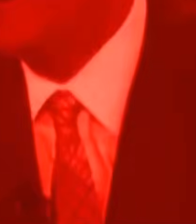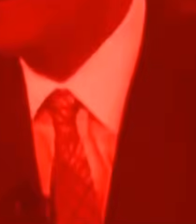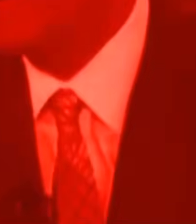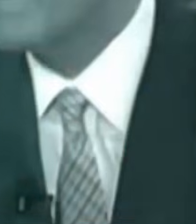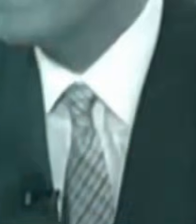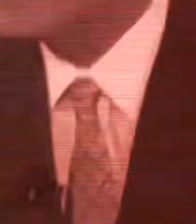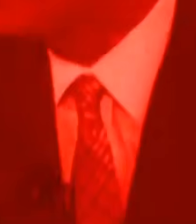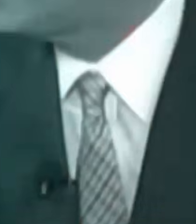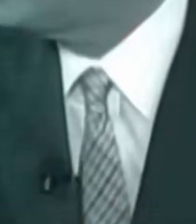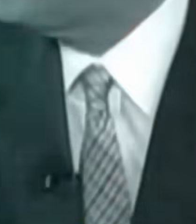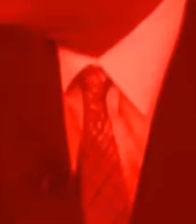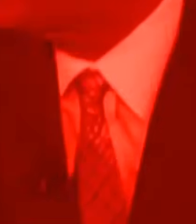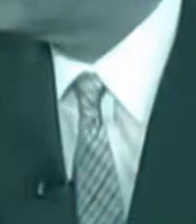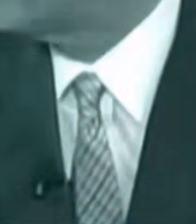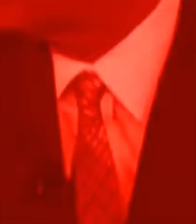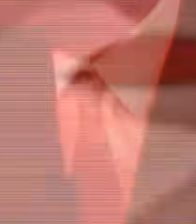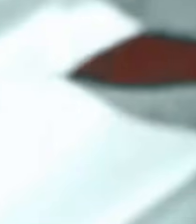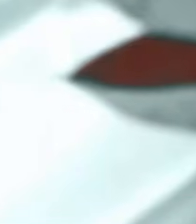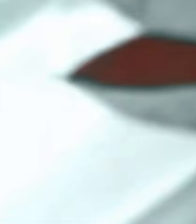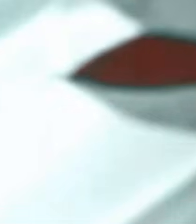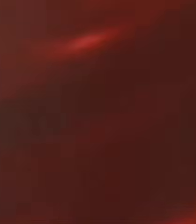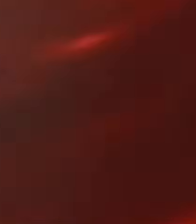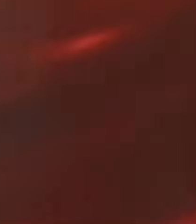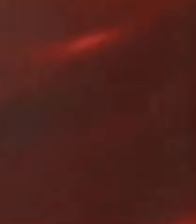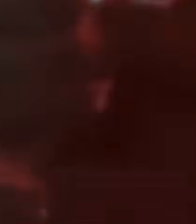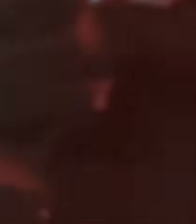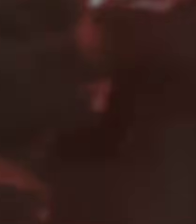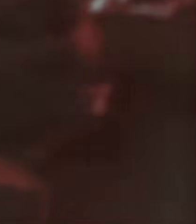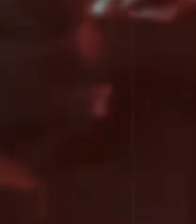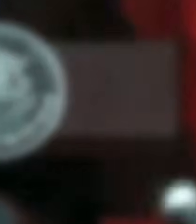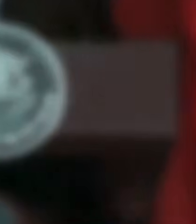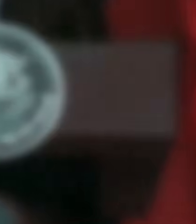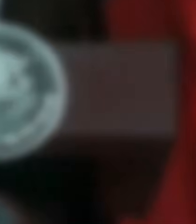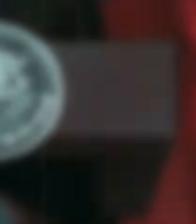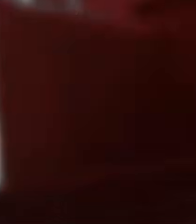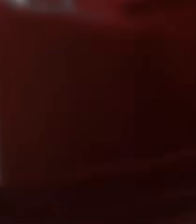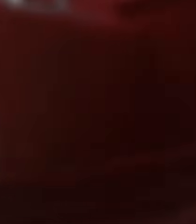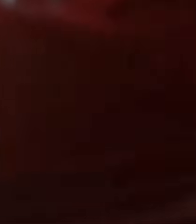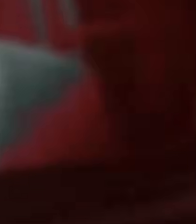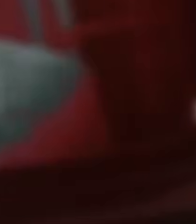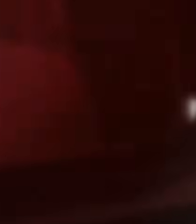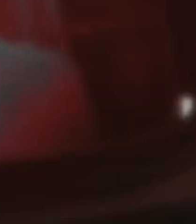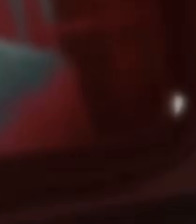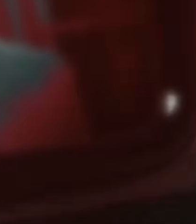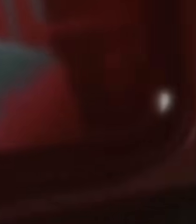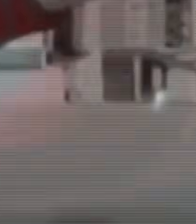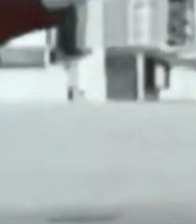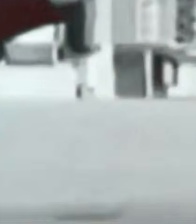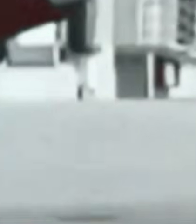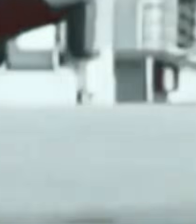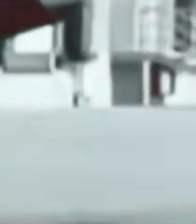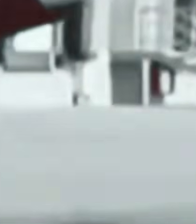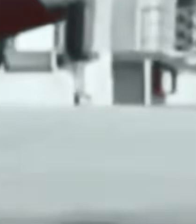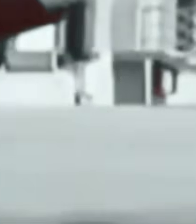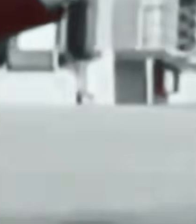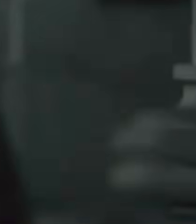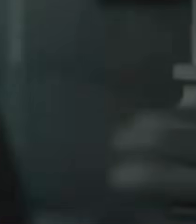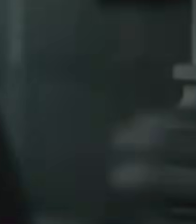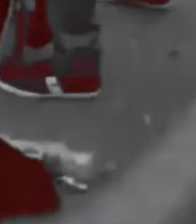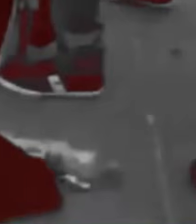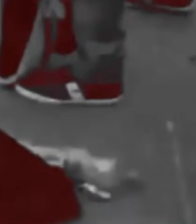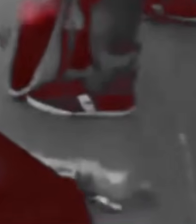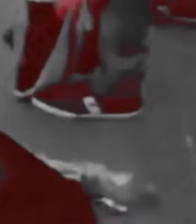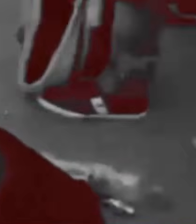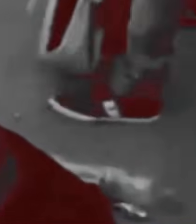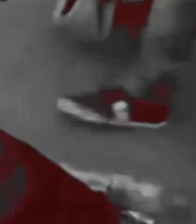poder para hacer que se transmita su discurso no tienen límite, siempre es el interés y la mano generosa del lacayo que los imite.